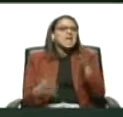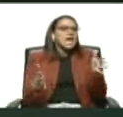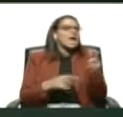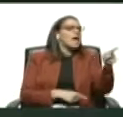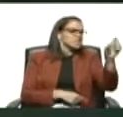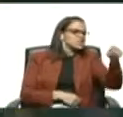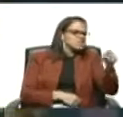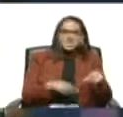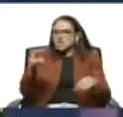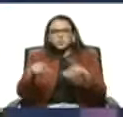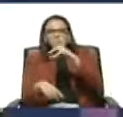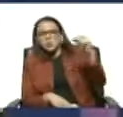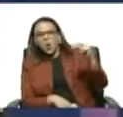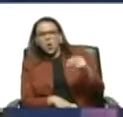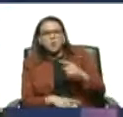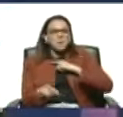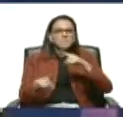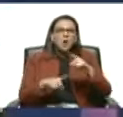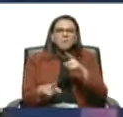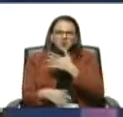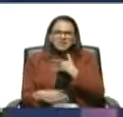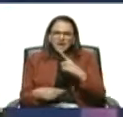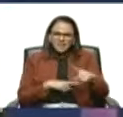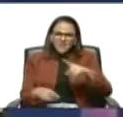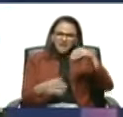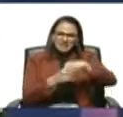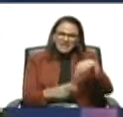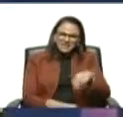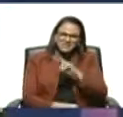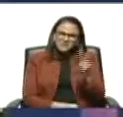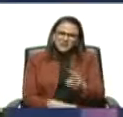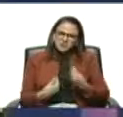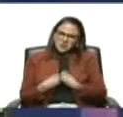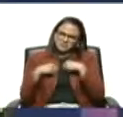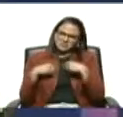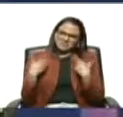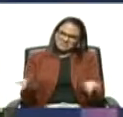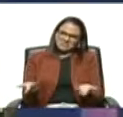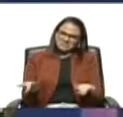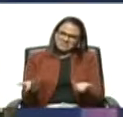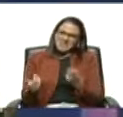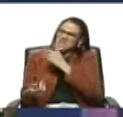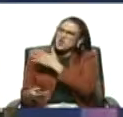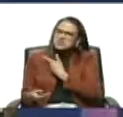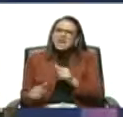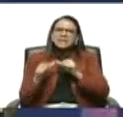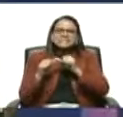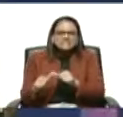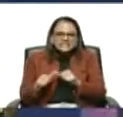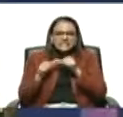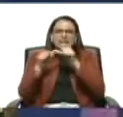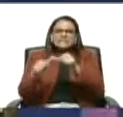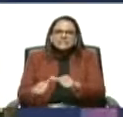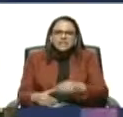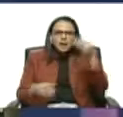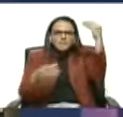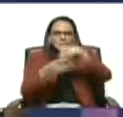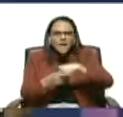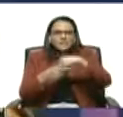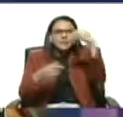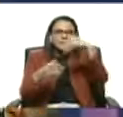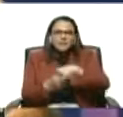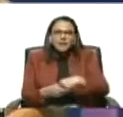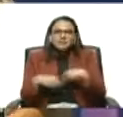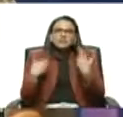gana, cómo se hace, cuándo se hace. El neocolonialismo decadente, anacrónico, que